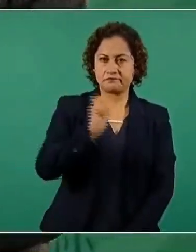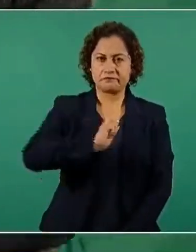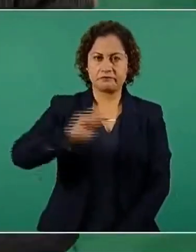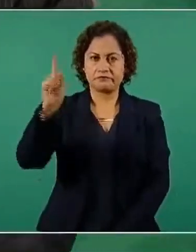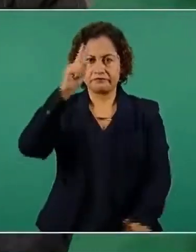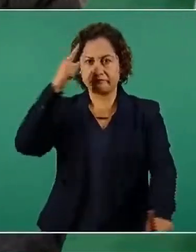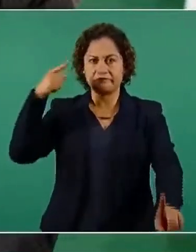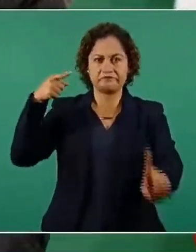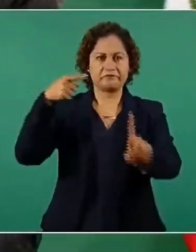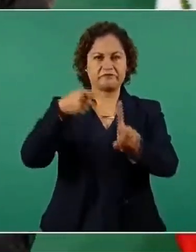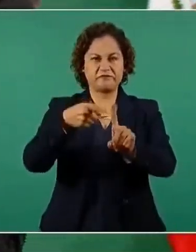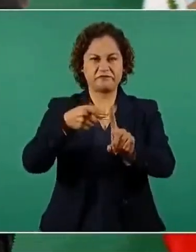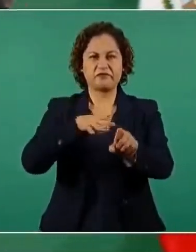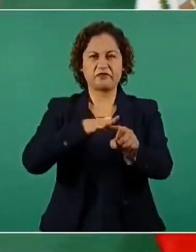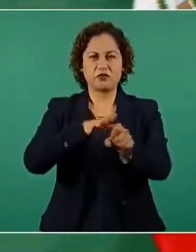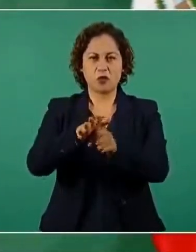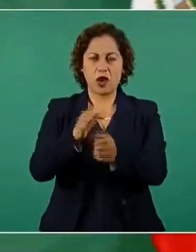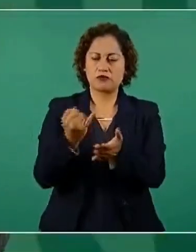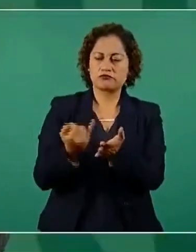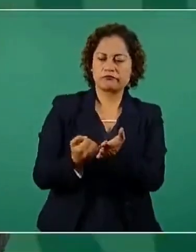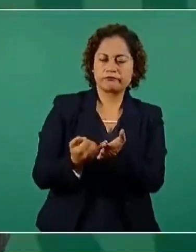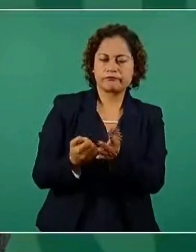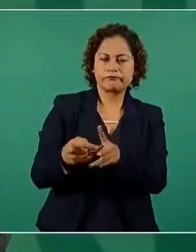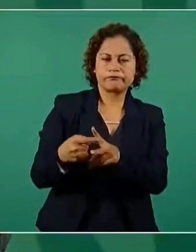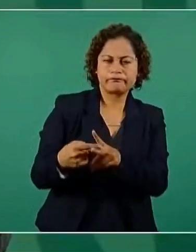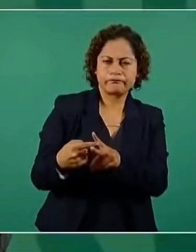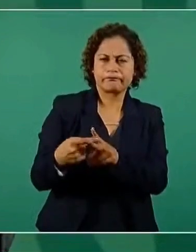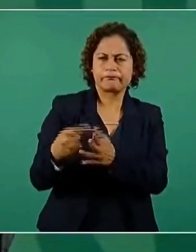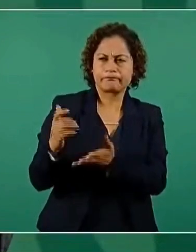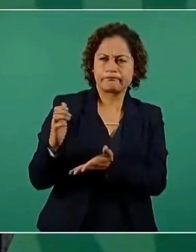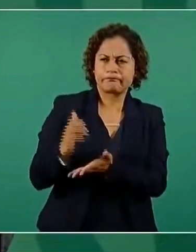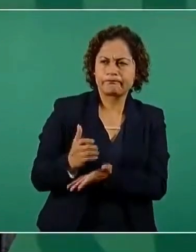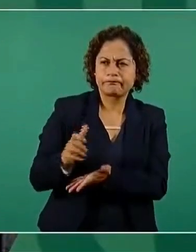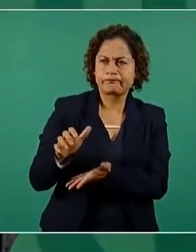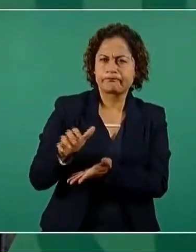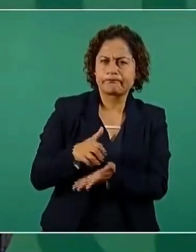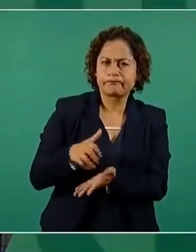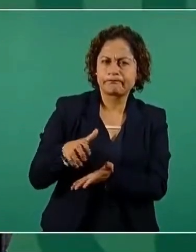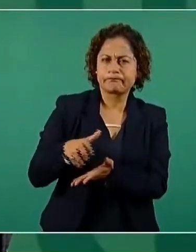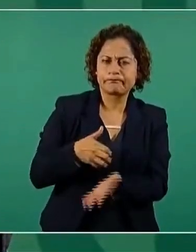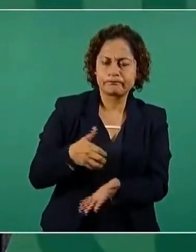en bajar recursos. Esa palabra o esa frase.